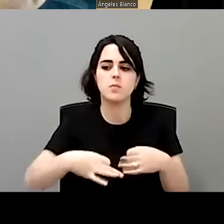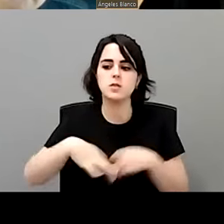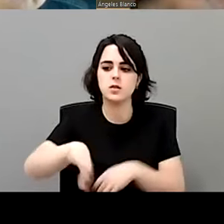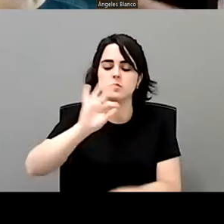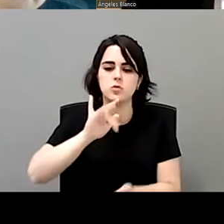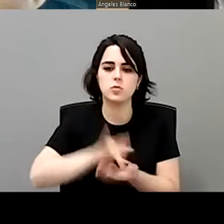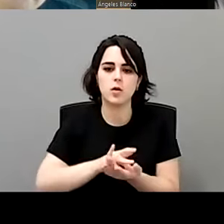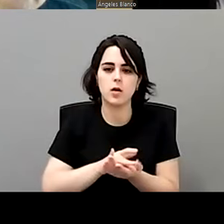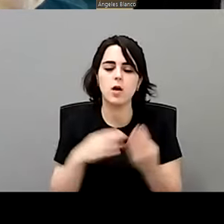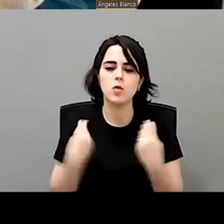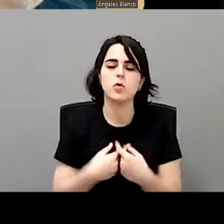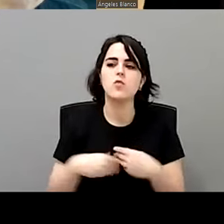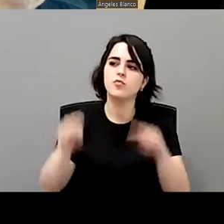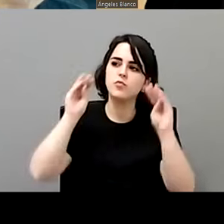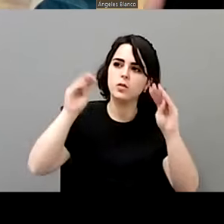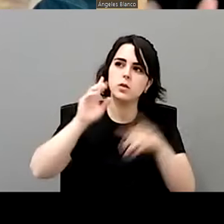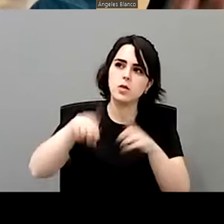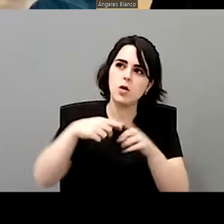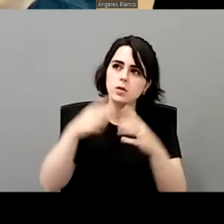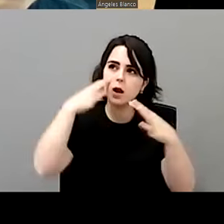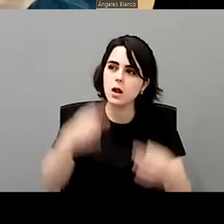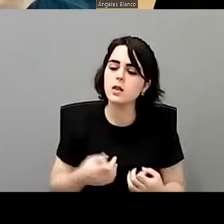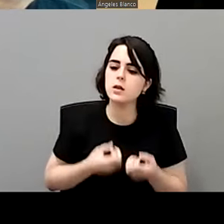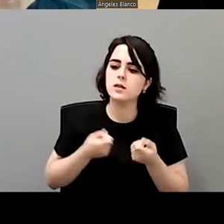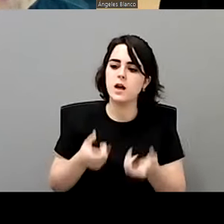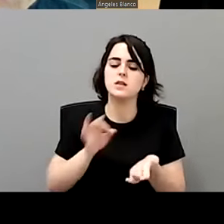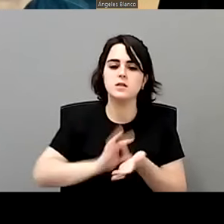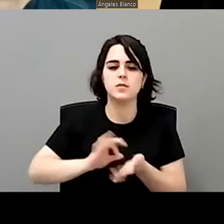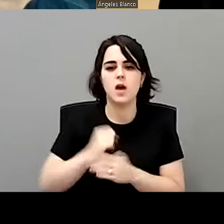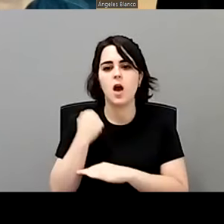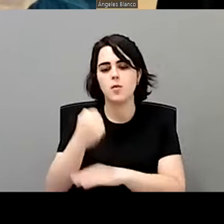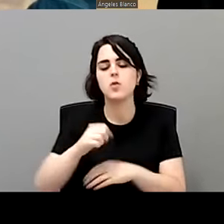decisiones, con la formación para poder realmente prestar esos apoyos de forma